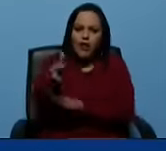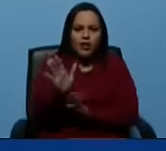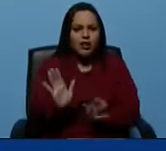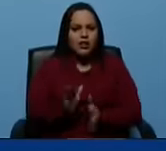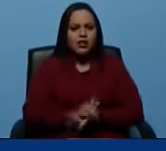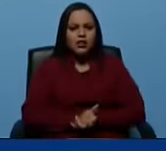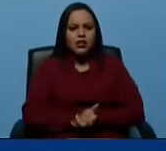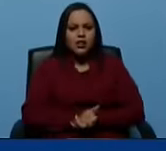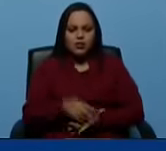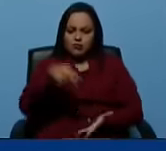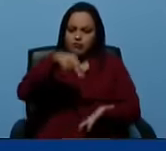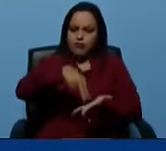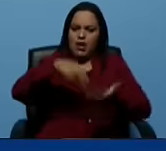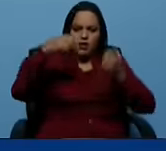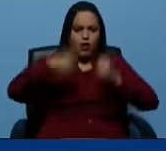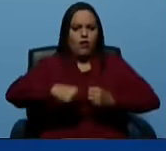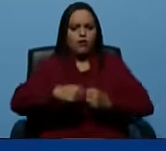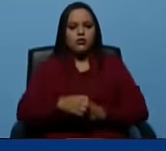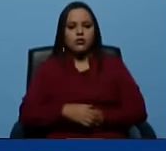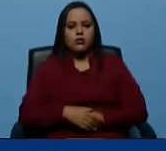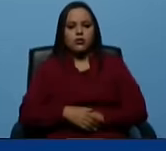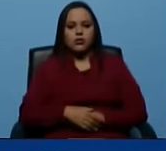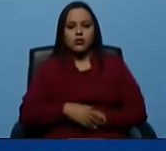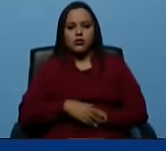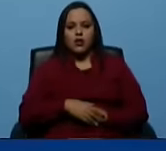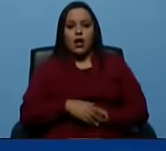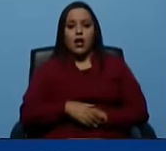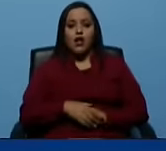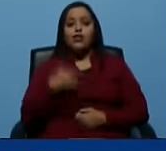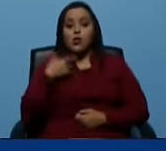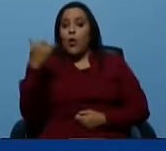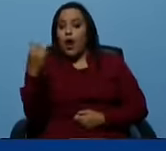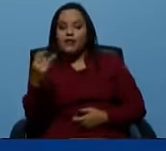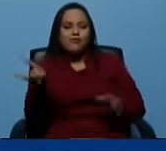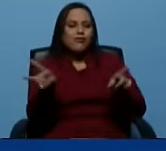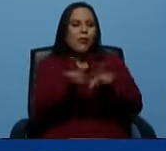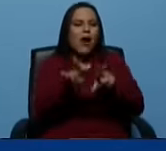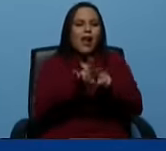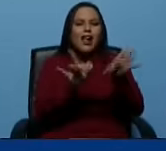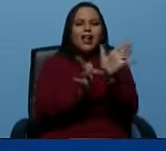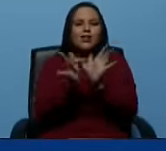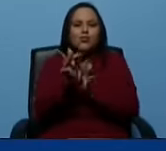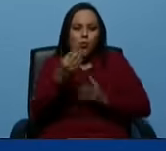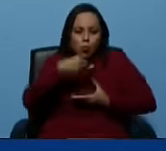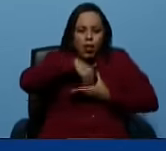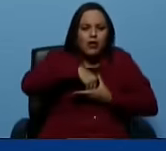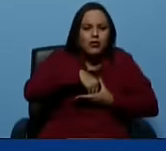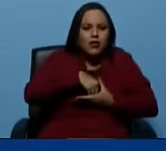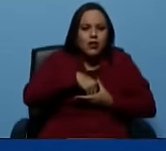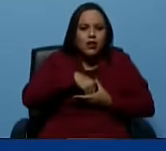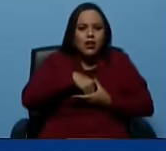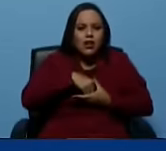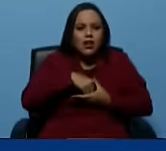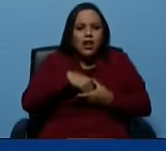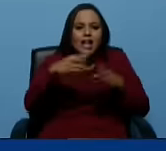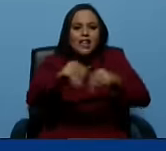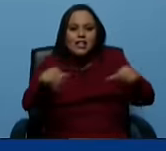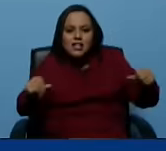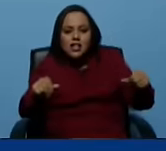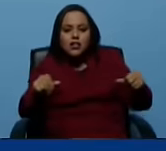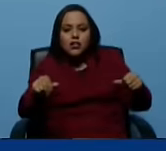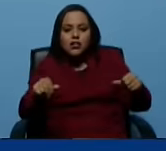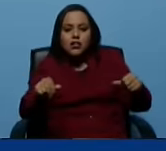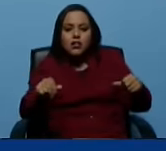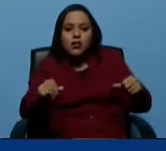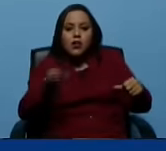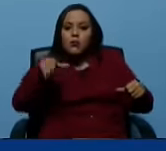y se plantó. Yo llevo el espíritu de Jesús en el desierto para hablar con demonios y para hablar con todo el que haya que